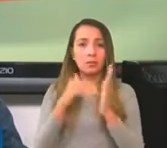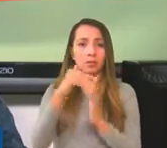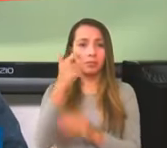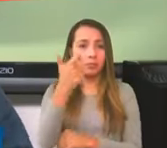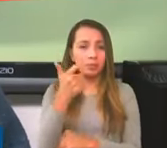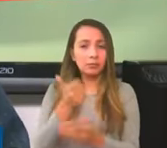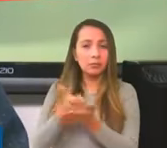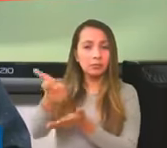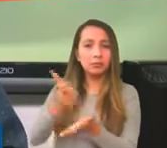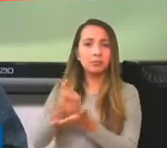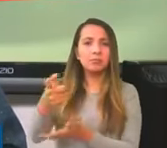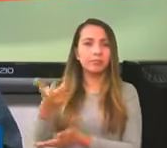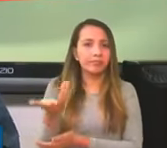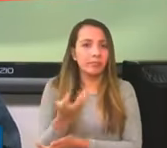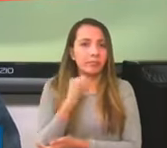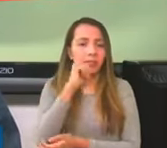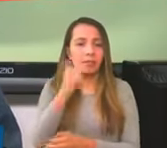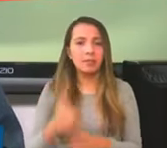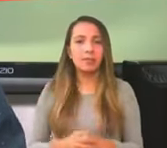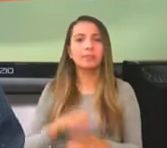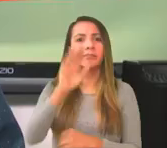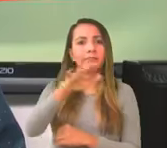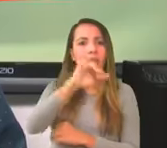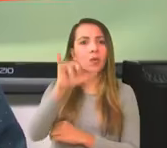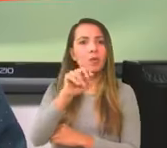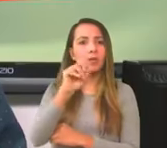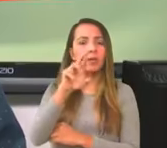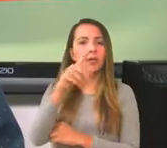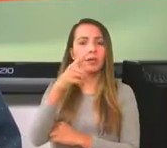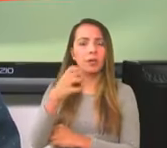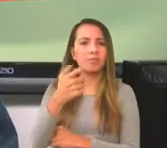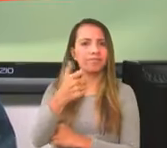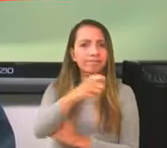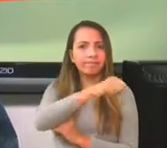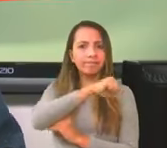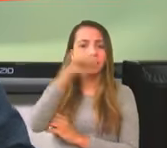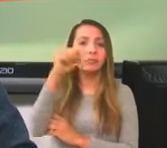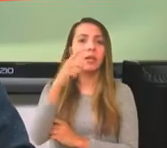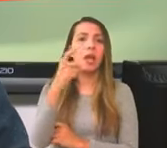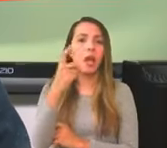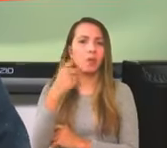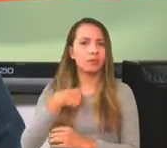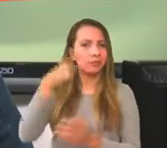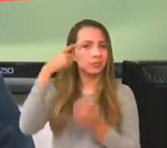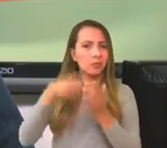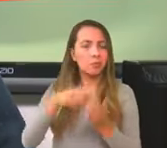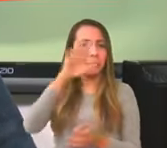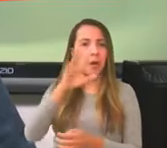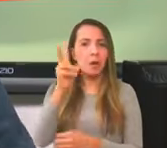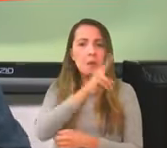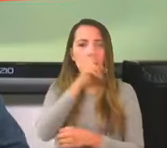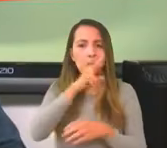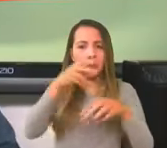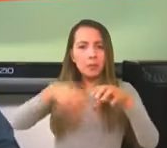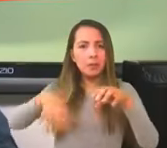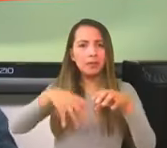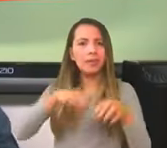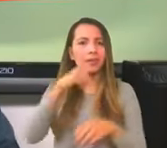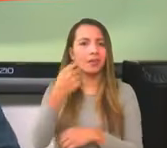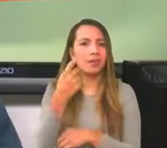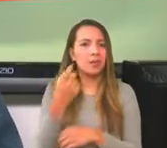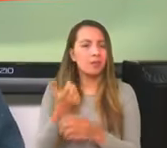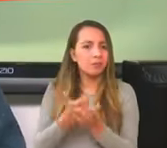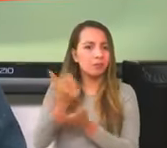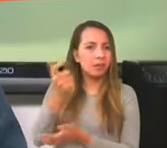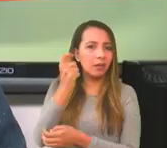dice, subió mucho el agua, Jorge, yo creo que cobran el aire, saludos y bendiciones, cuídese. Gracias, Martín, Andrés,